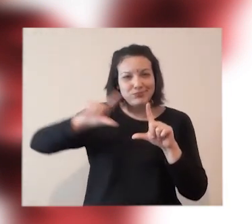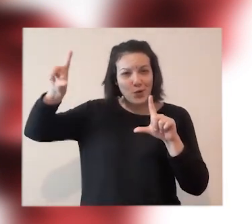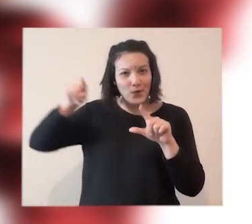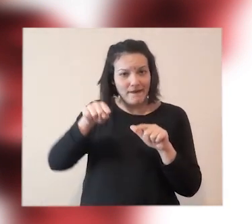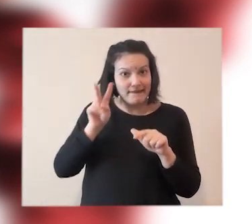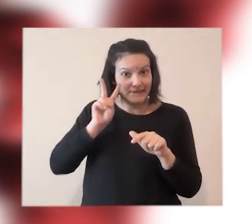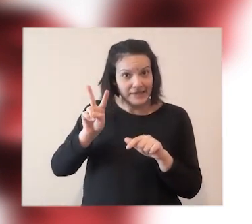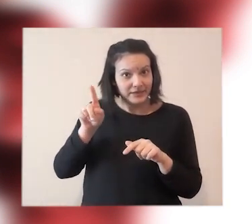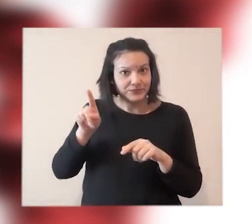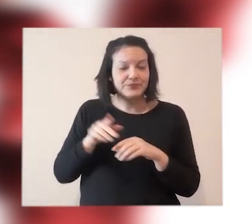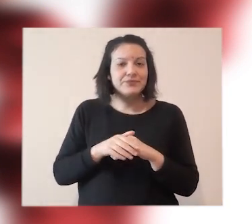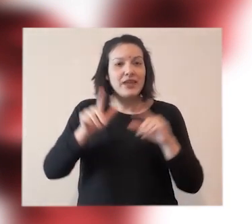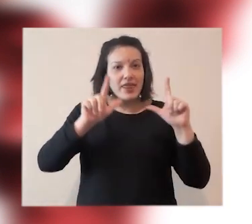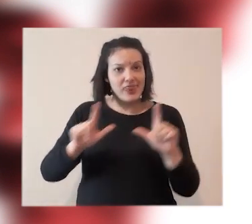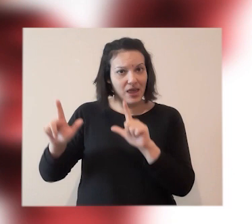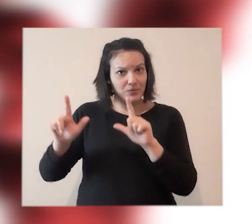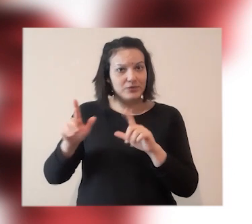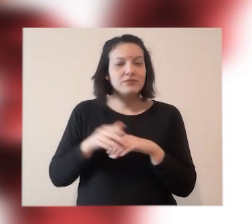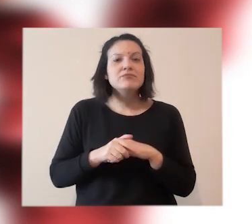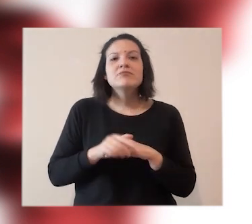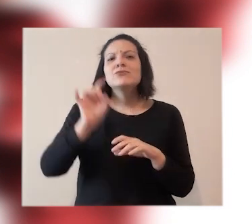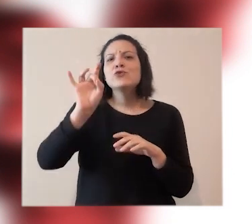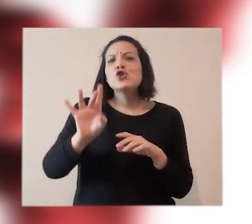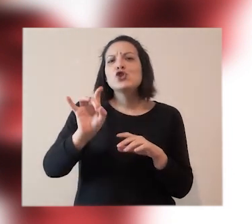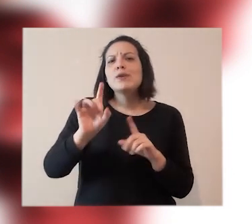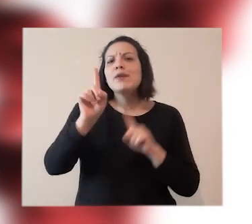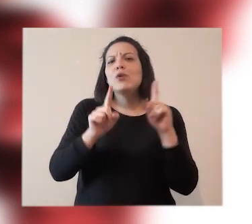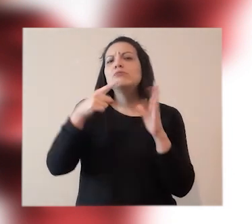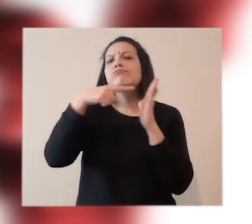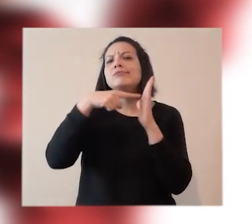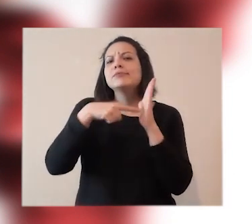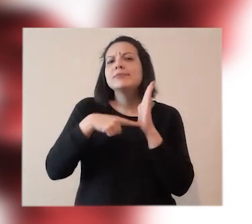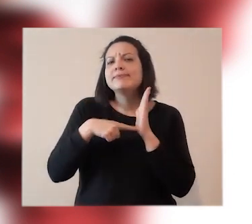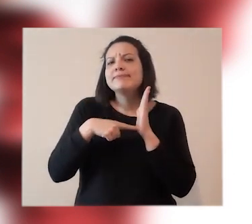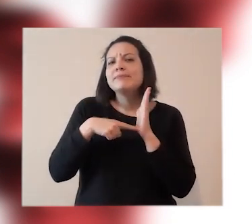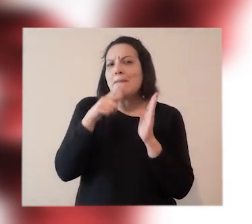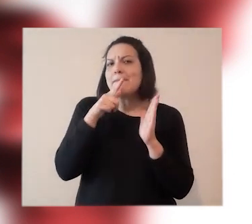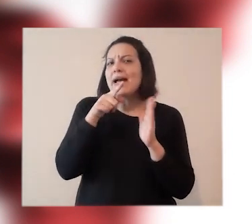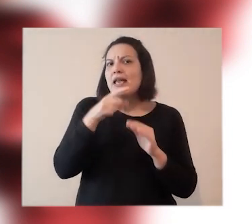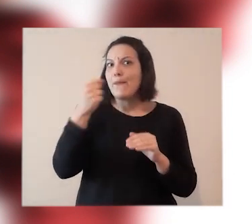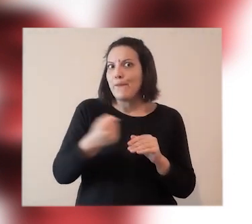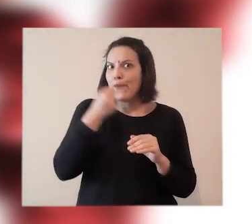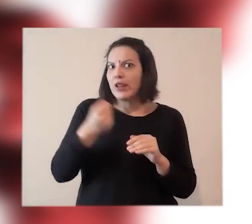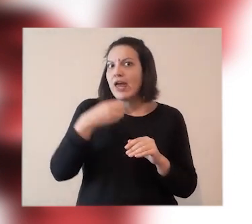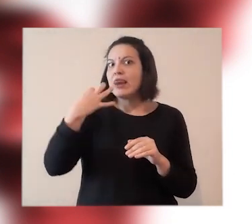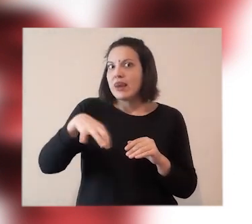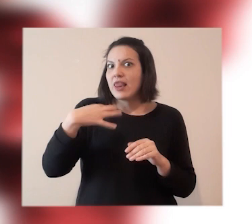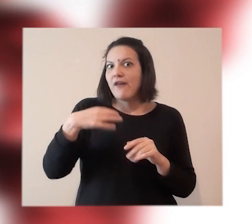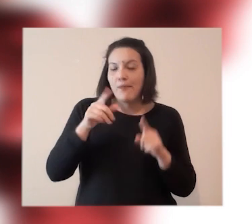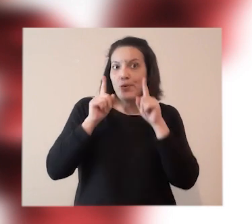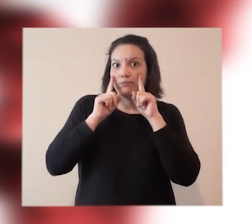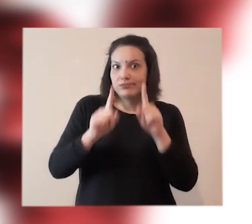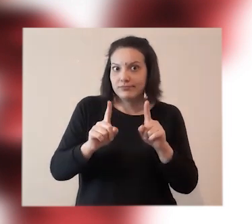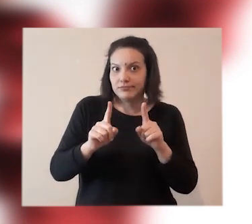esta diapositiva, sino simplemente marcar algunas cuestiones que me parece son importantes, que tenemos que tener en